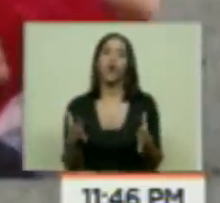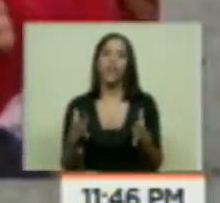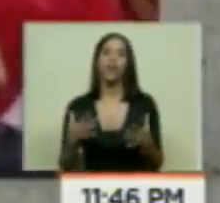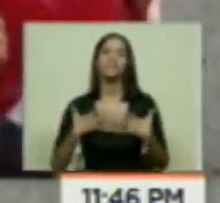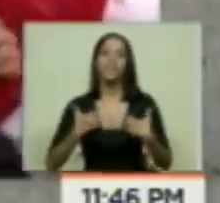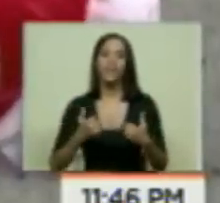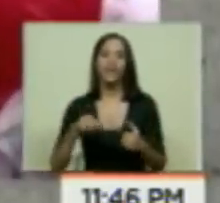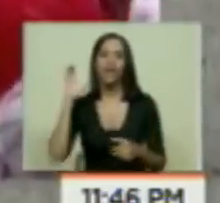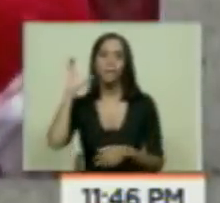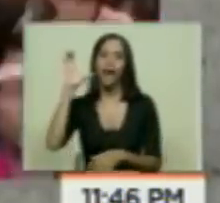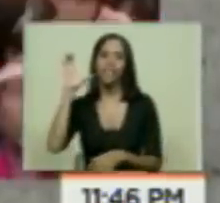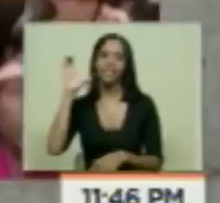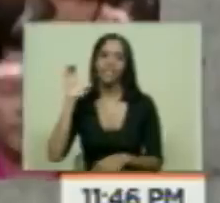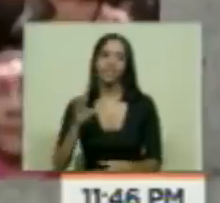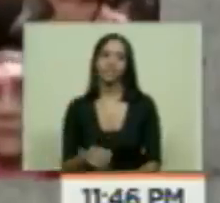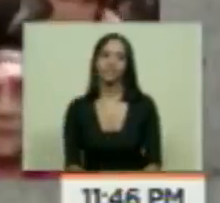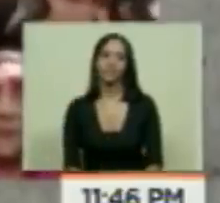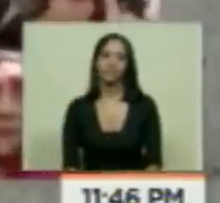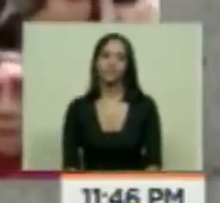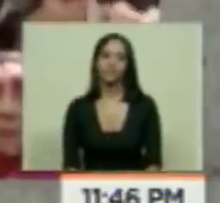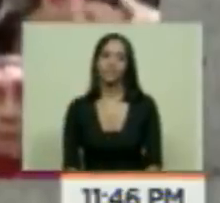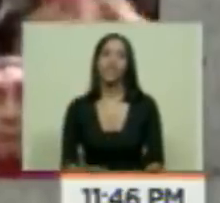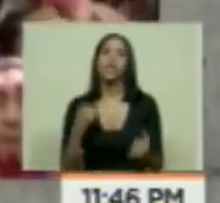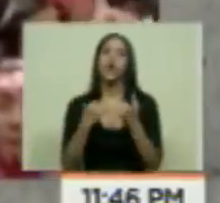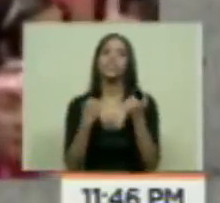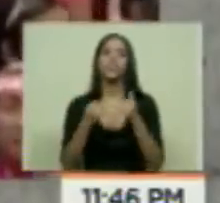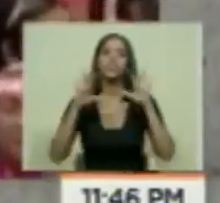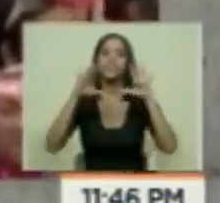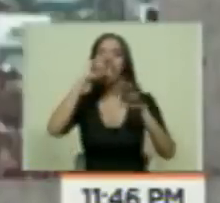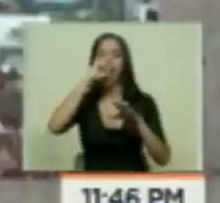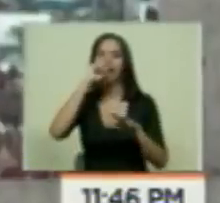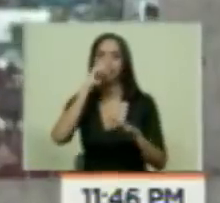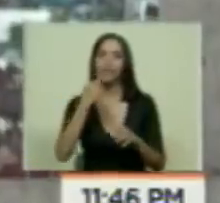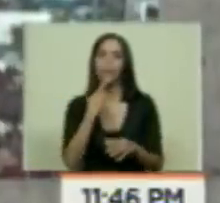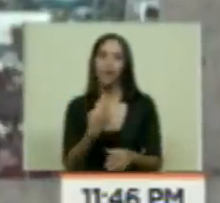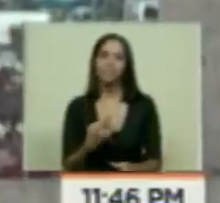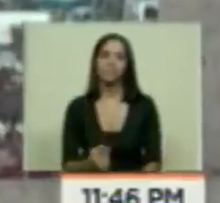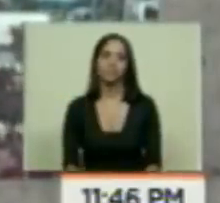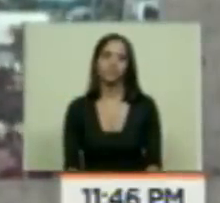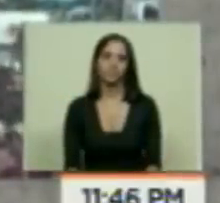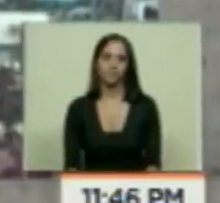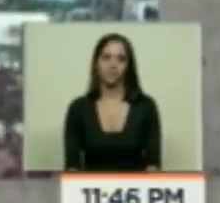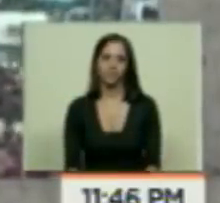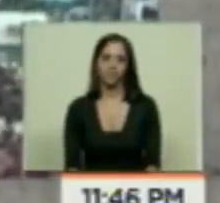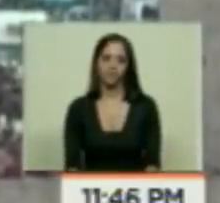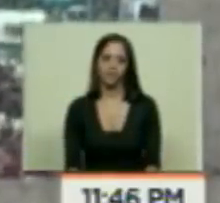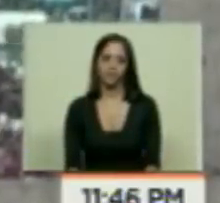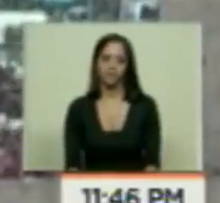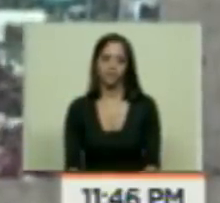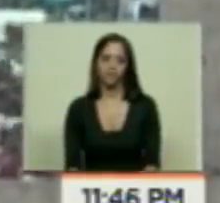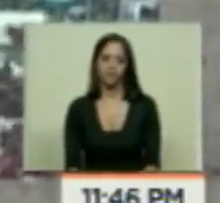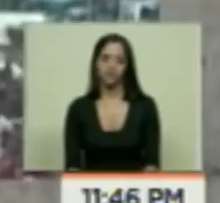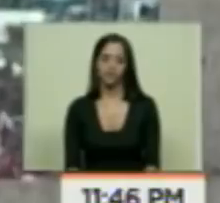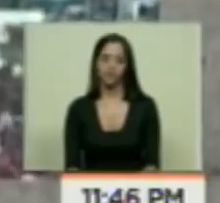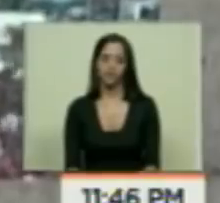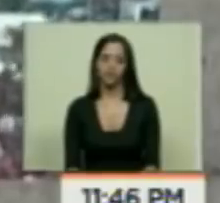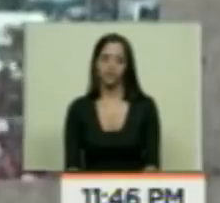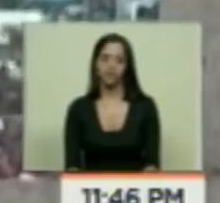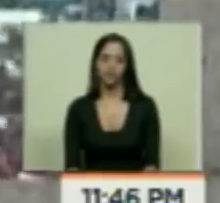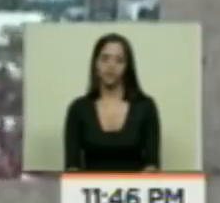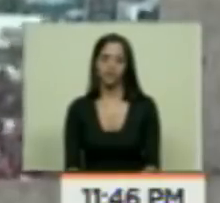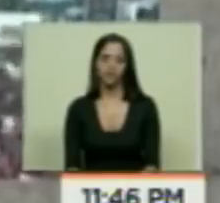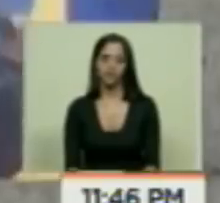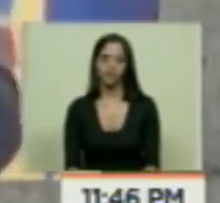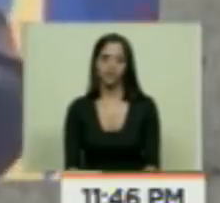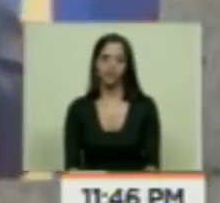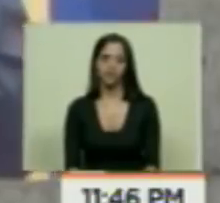patria en los últimos 10 años, digámoslo así. Y hemos echado las bases del